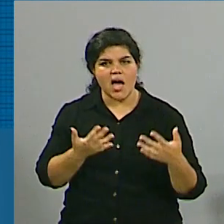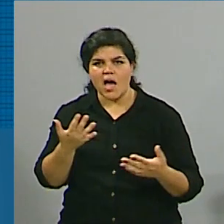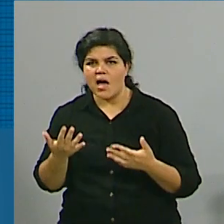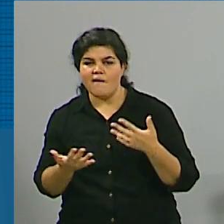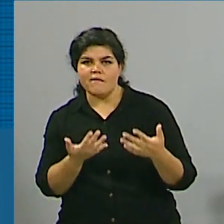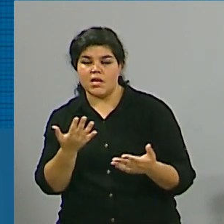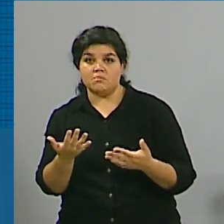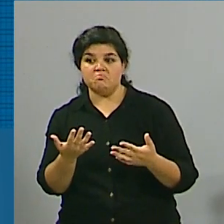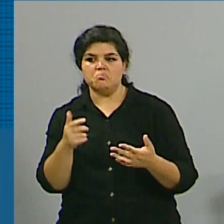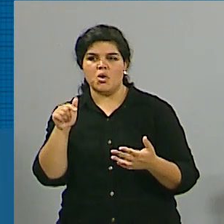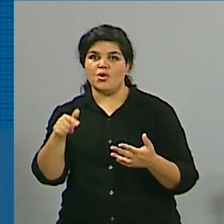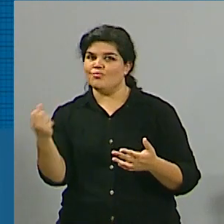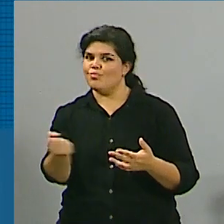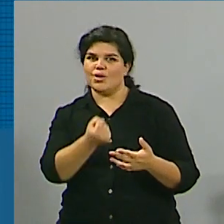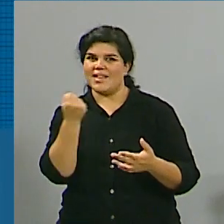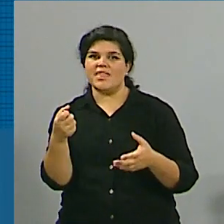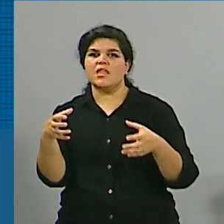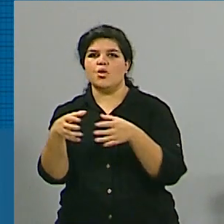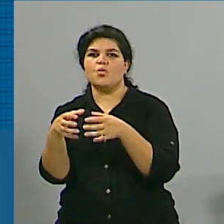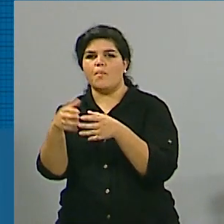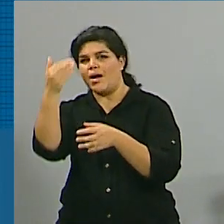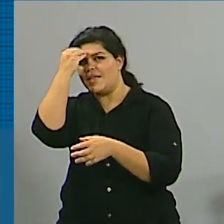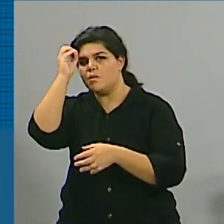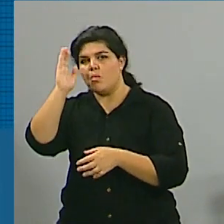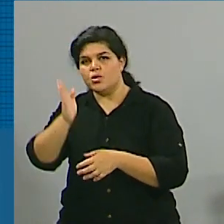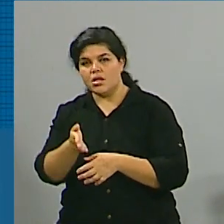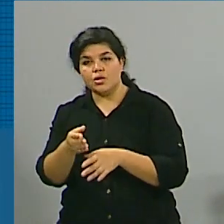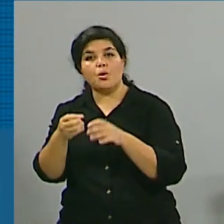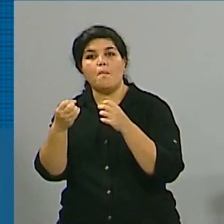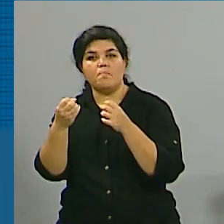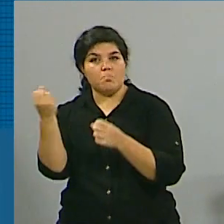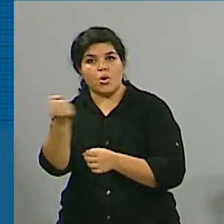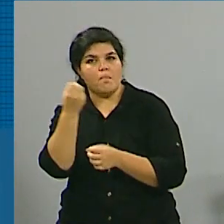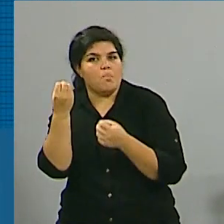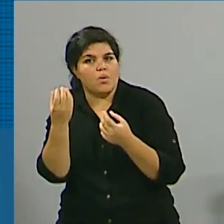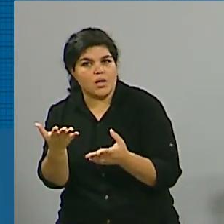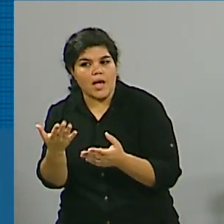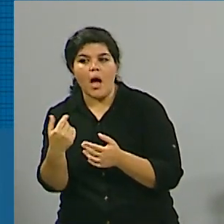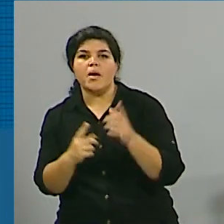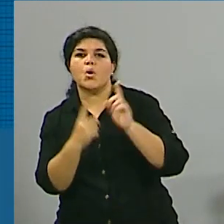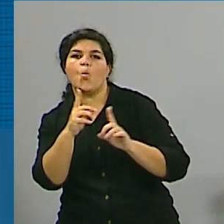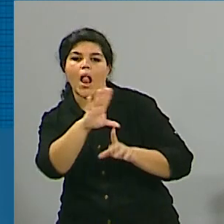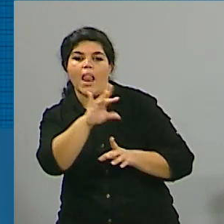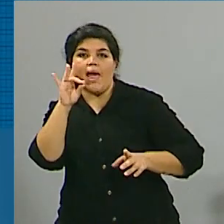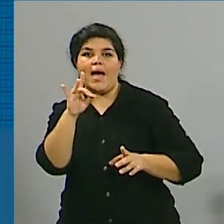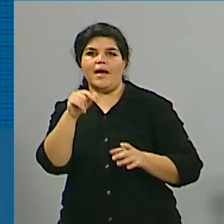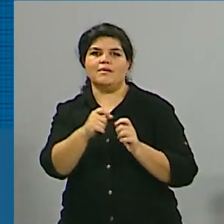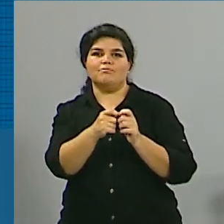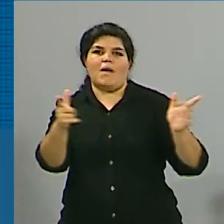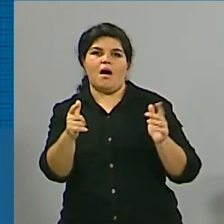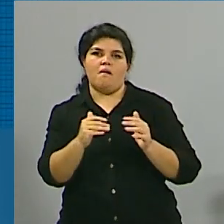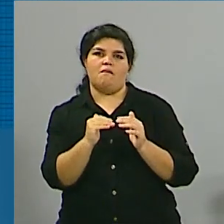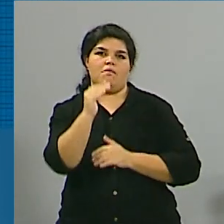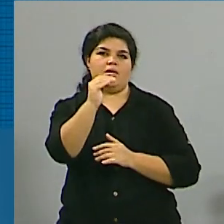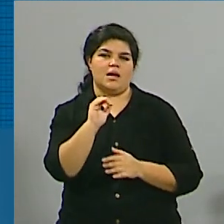afuera seguramente una de estas fuerzas que están siendo representativas fuera del balotaje y luego a través de la propuesta y también el contexto